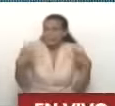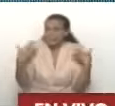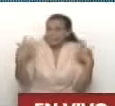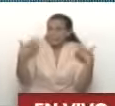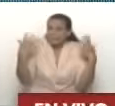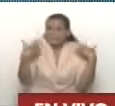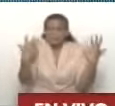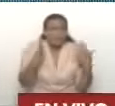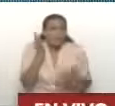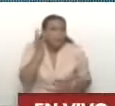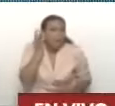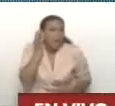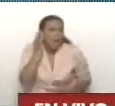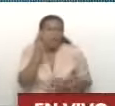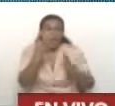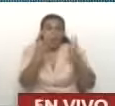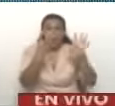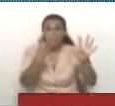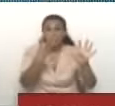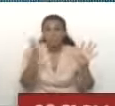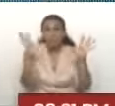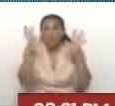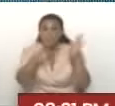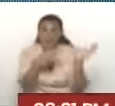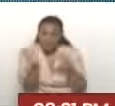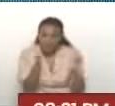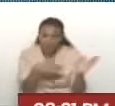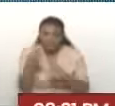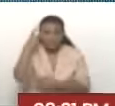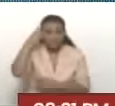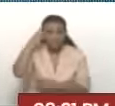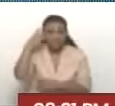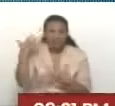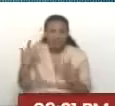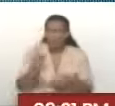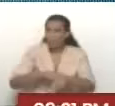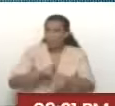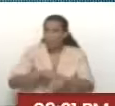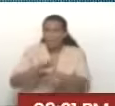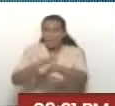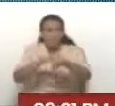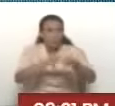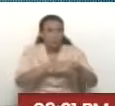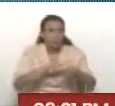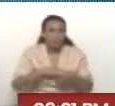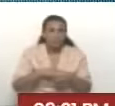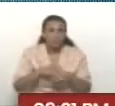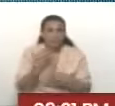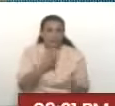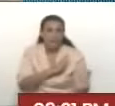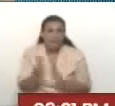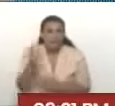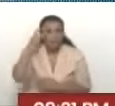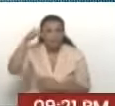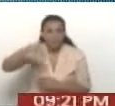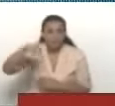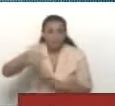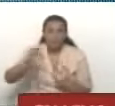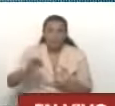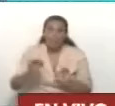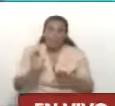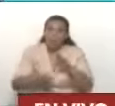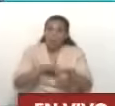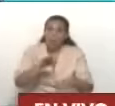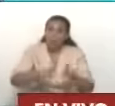alegría femenina el 8 de marzo. Bueno, no nos dio tiempo de anunciar las grandes cosas que usted tenía preparada para nosotros, claro, las mujeres. Vamos a avanzar